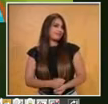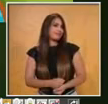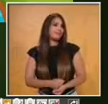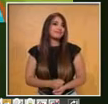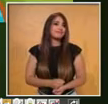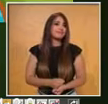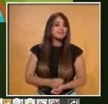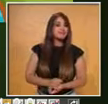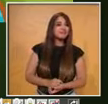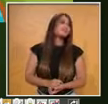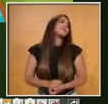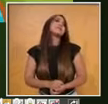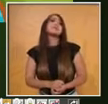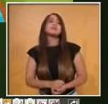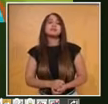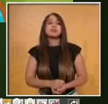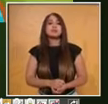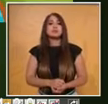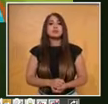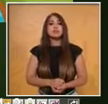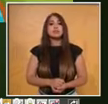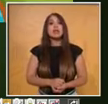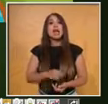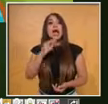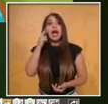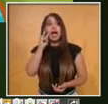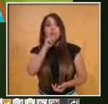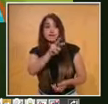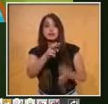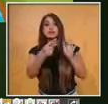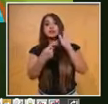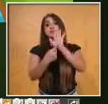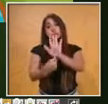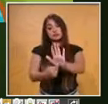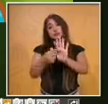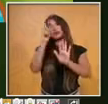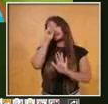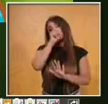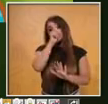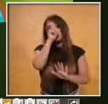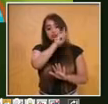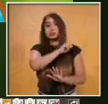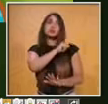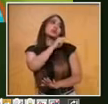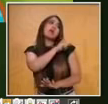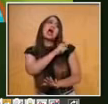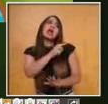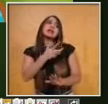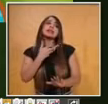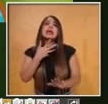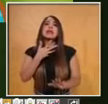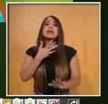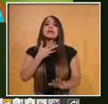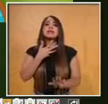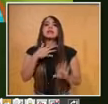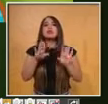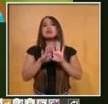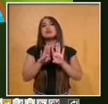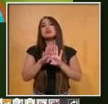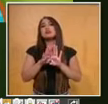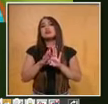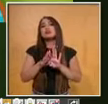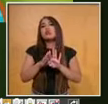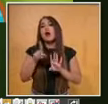amiguitos en radio, ya pusieron otra pista en pantalla. Hay una imagen de agua que está entre